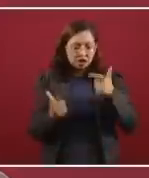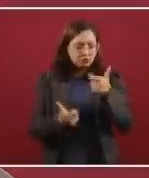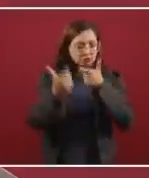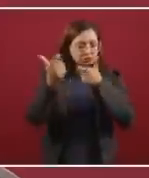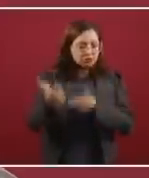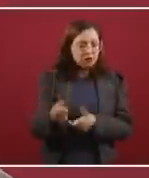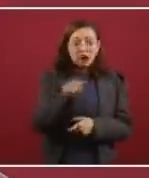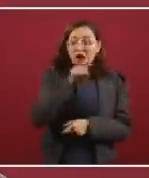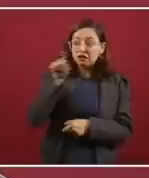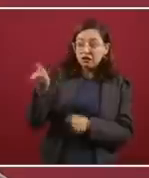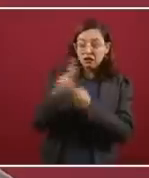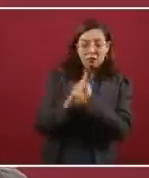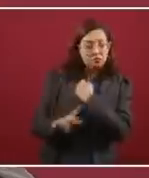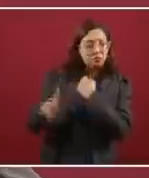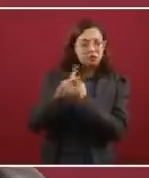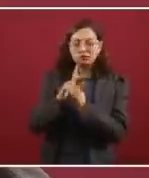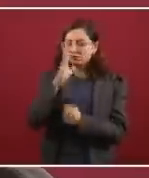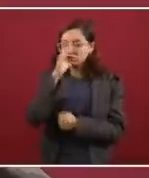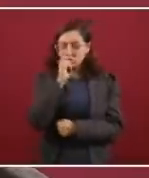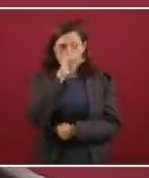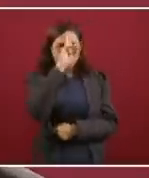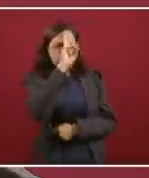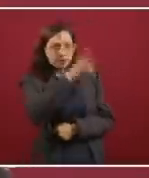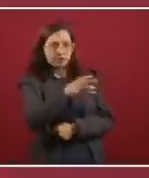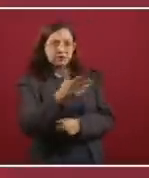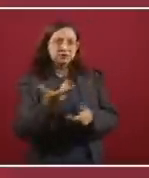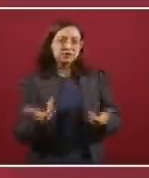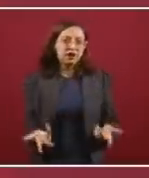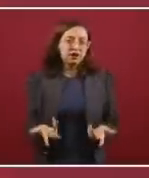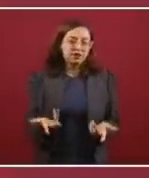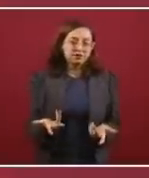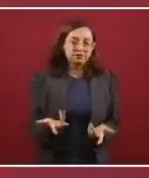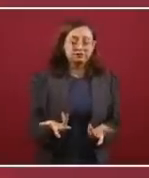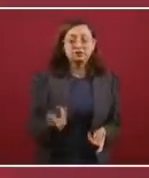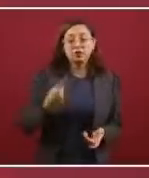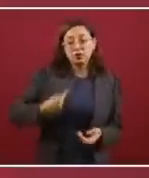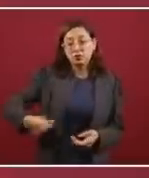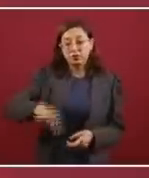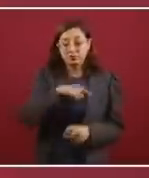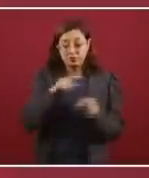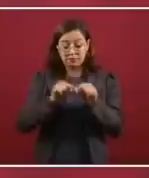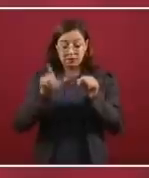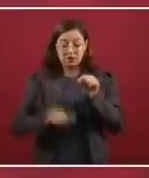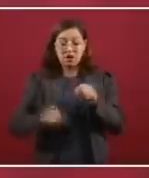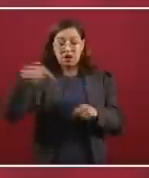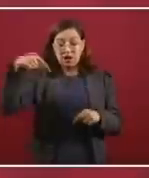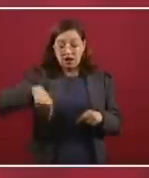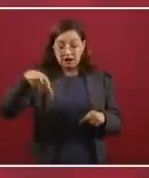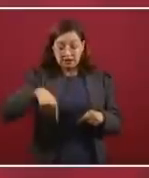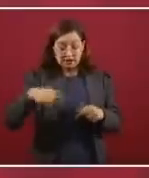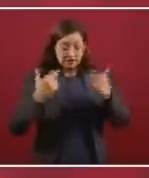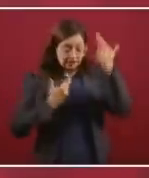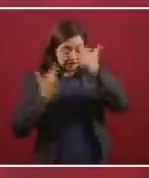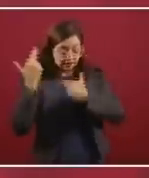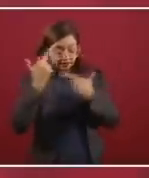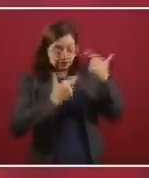Entonces, no es solo responsabilidad de México revisarlos cuando están en nuestro territorio, sino que aquel que vaya a cruzar